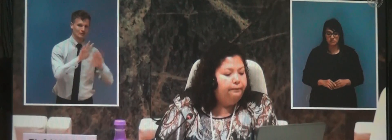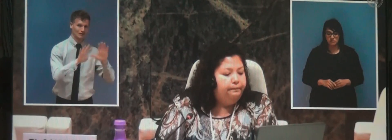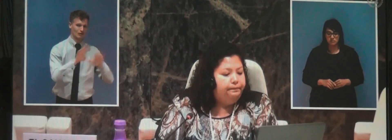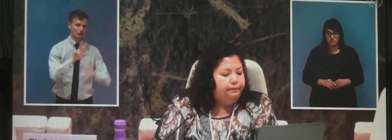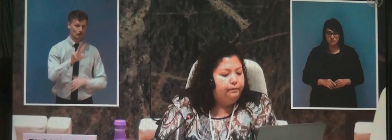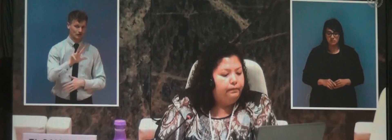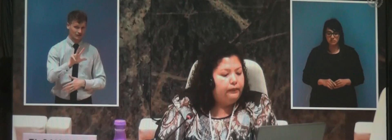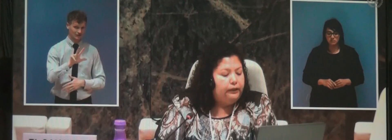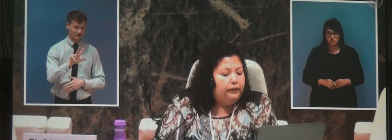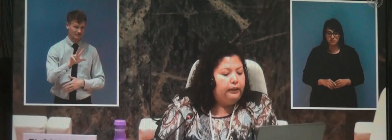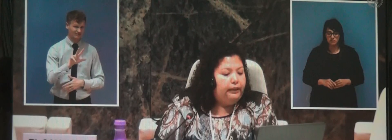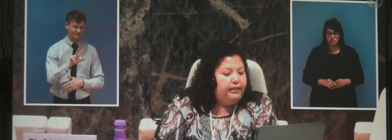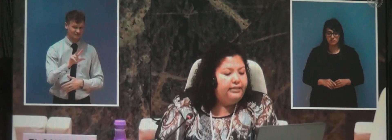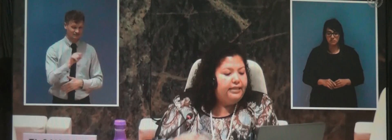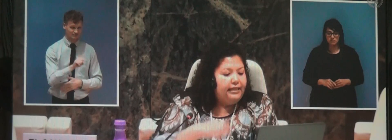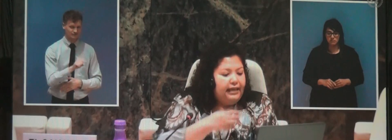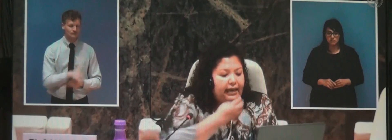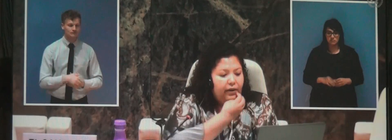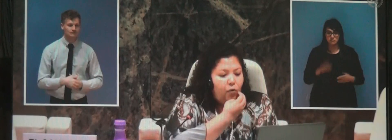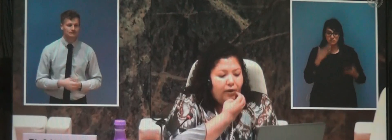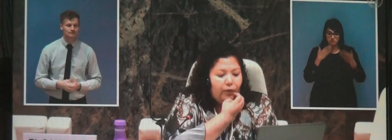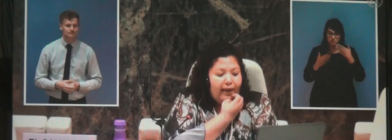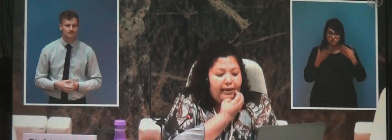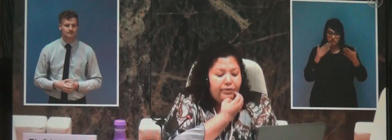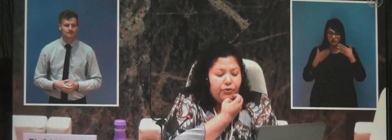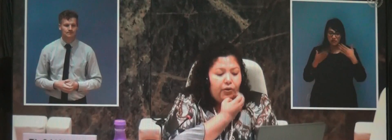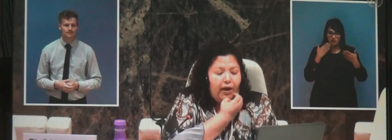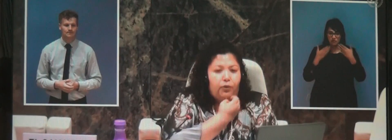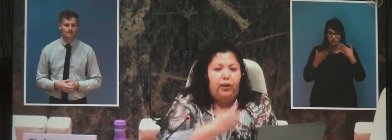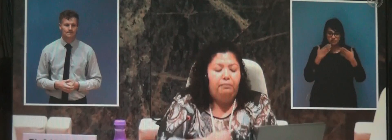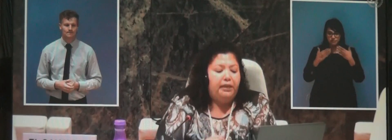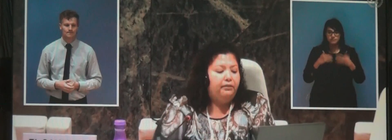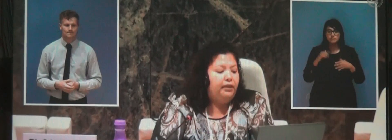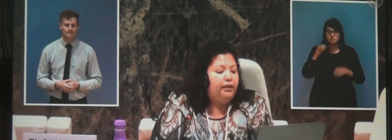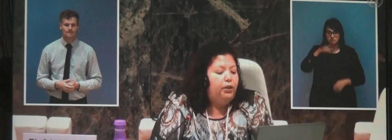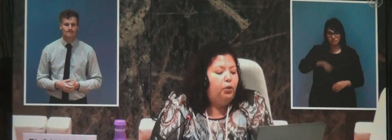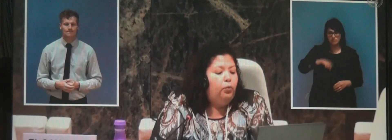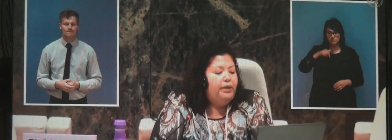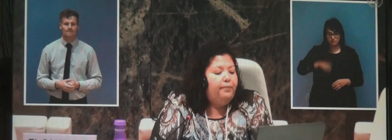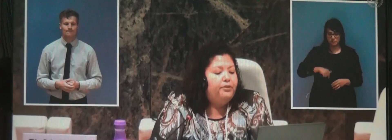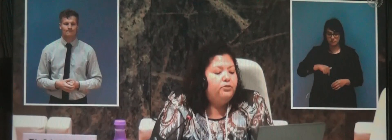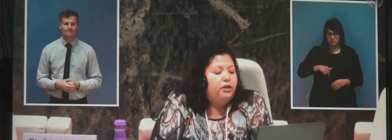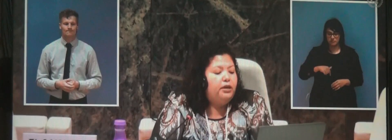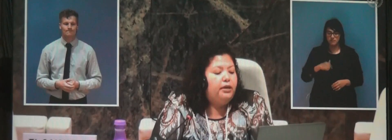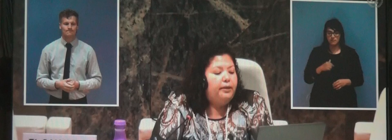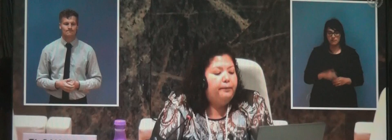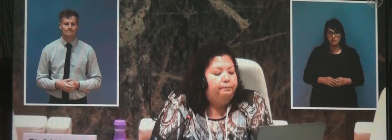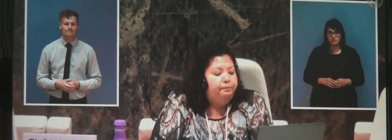Bien. Decir que en cuanto a esto, actualmente